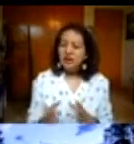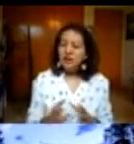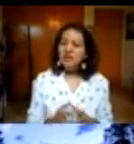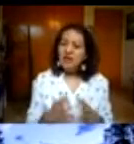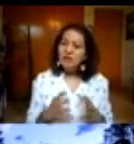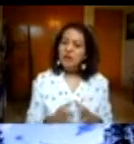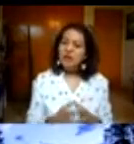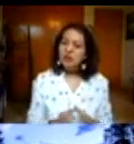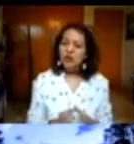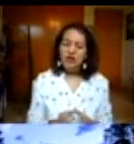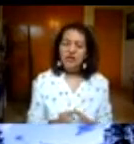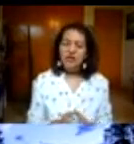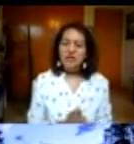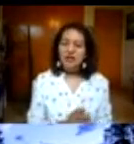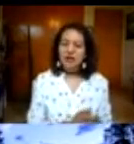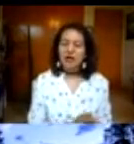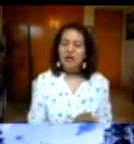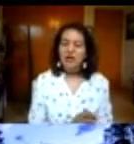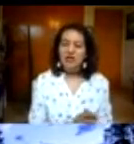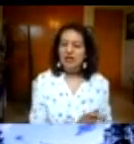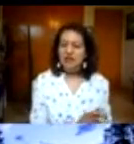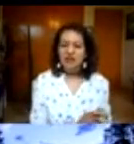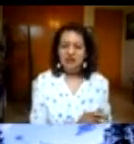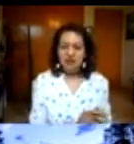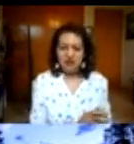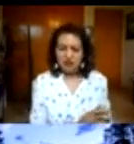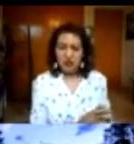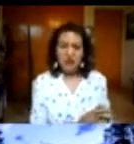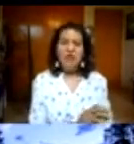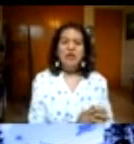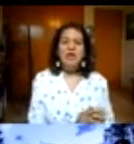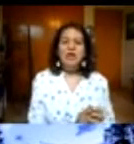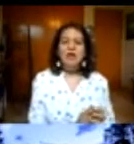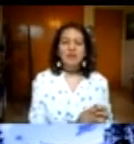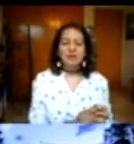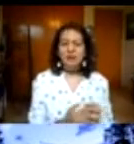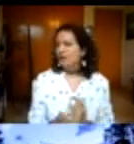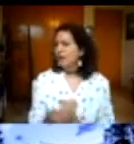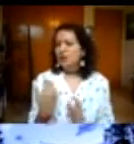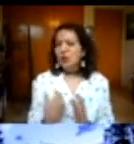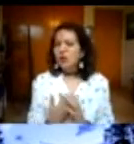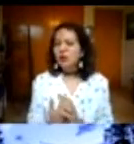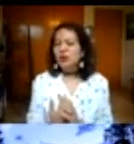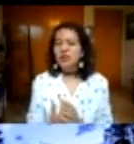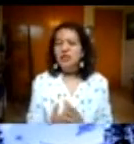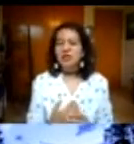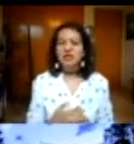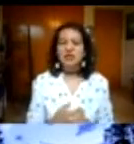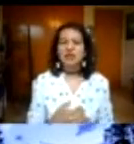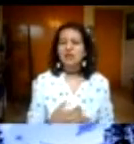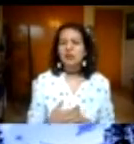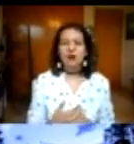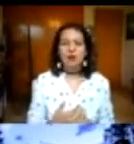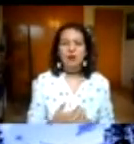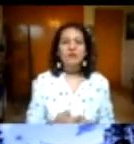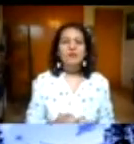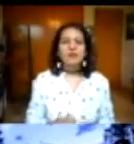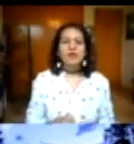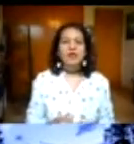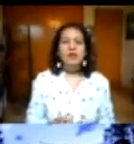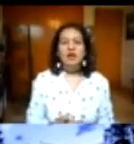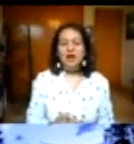a través de las personas que trabajan en las casas de gestión. Si podemos pasar a la siguiente, por